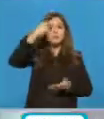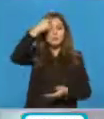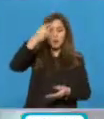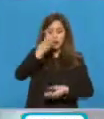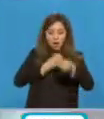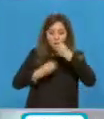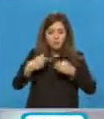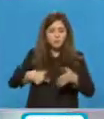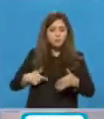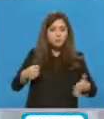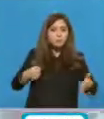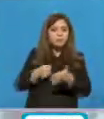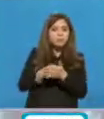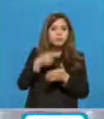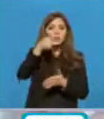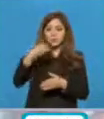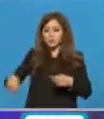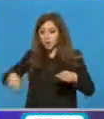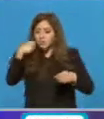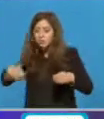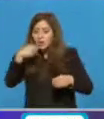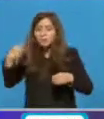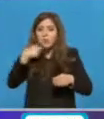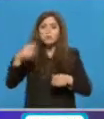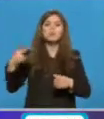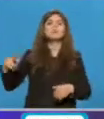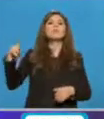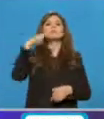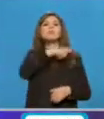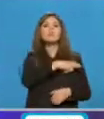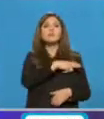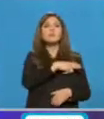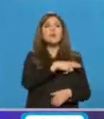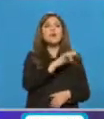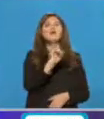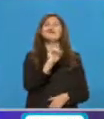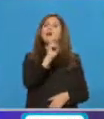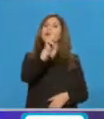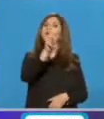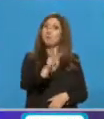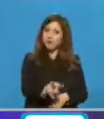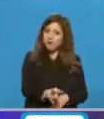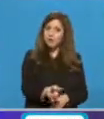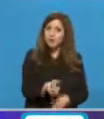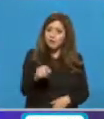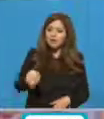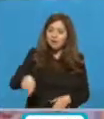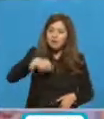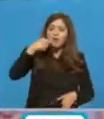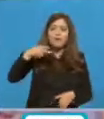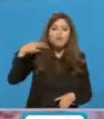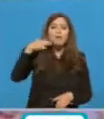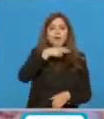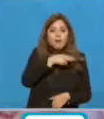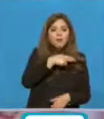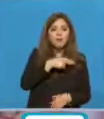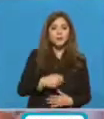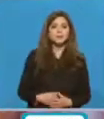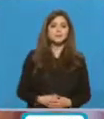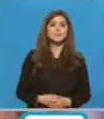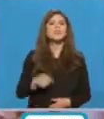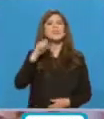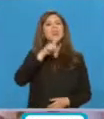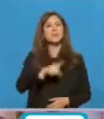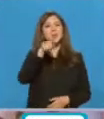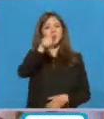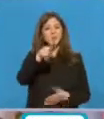rápido. ¿Cierto? Eso es importante. Ahora, también las recomendaciones que estoy leyendo aquí en lo que tú nos mandaste de